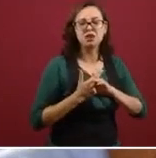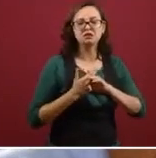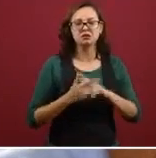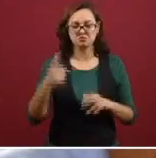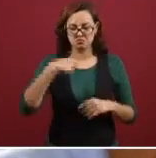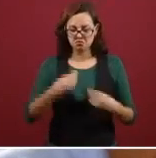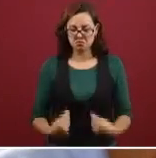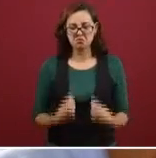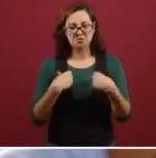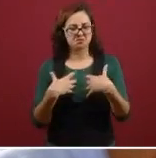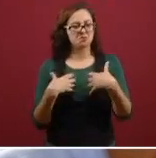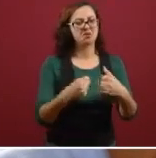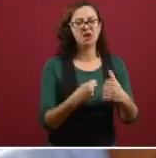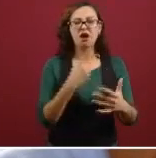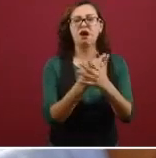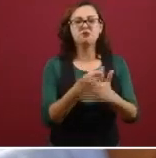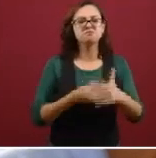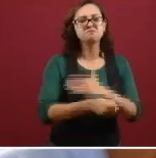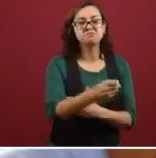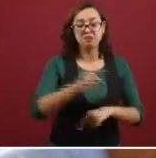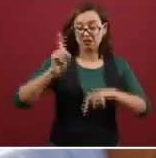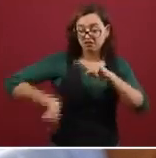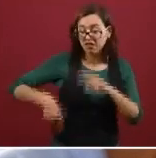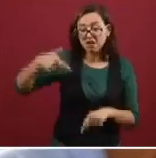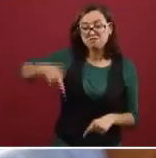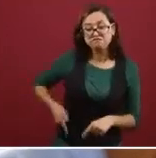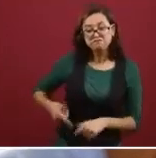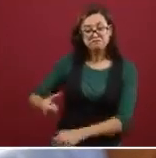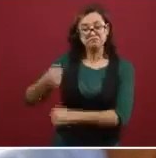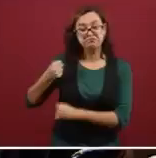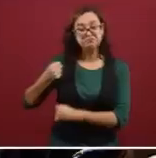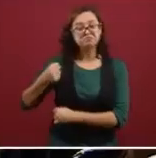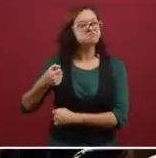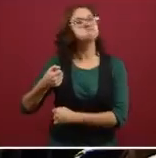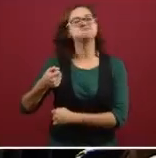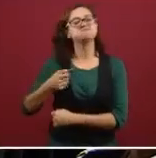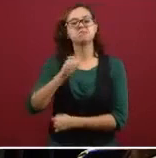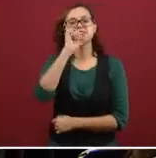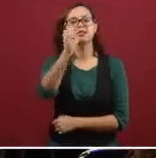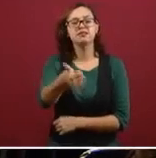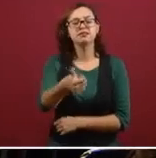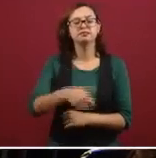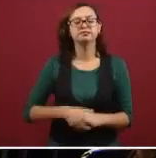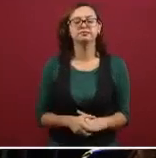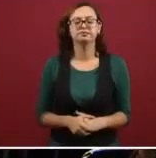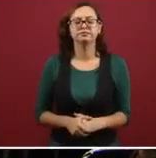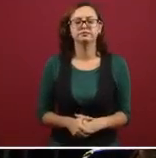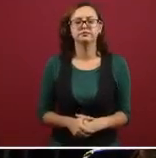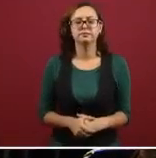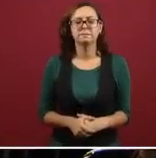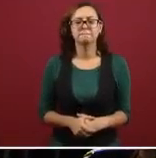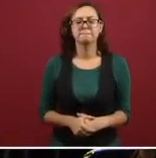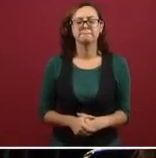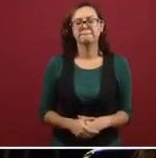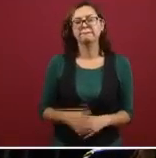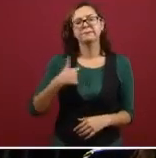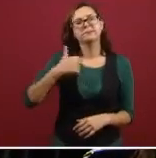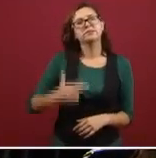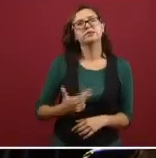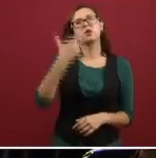la cárcel me llevarán ni me desarmarán. Y esto me hizo recordar las palabras de Aldo